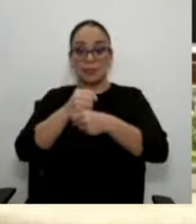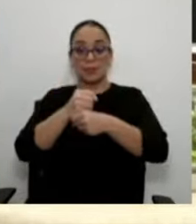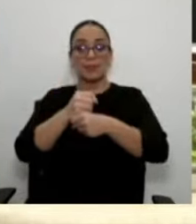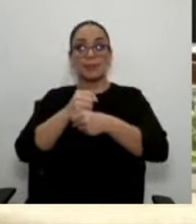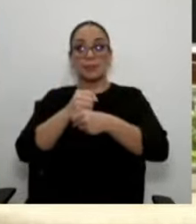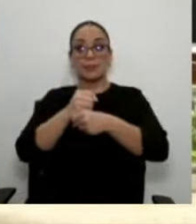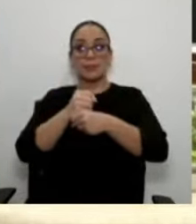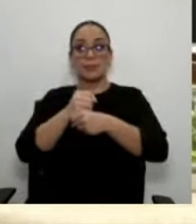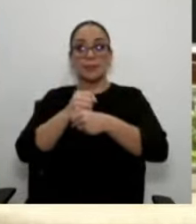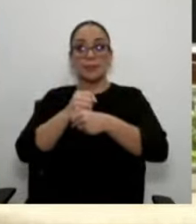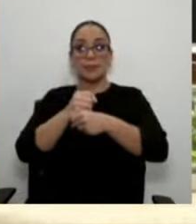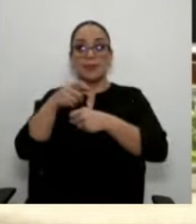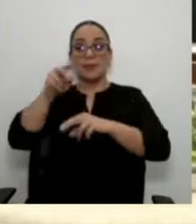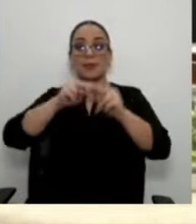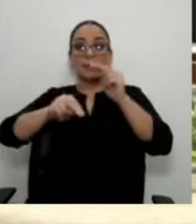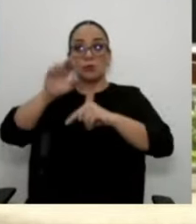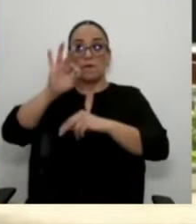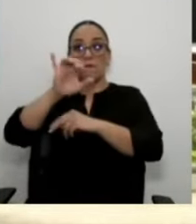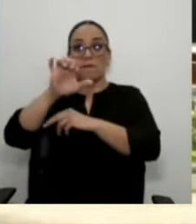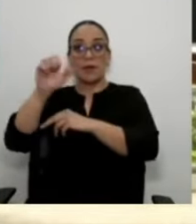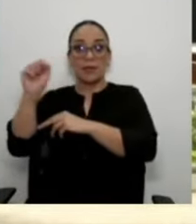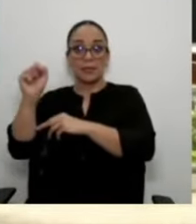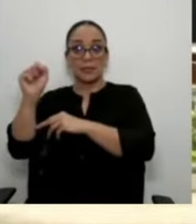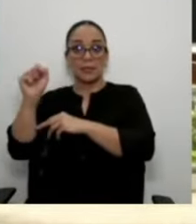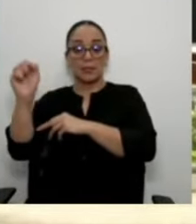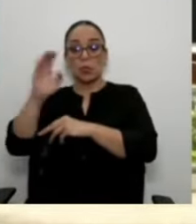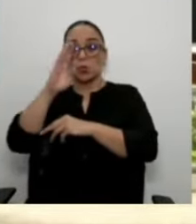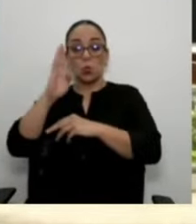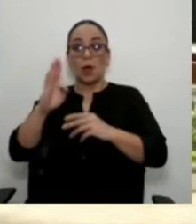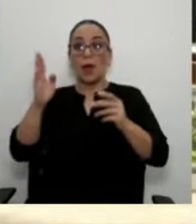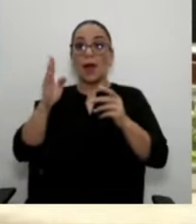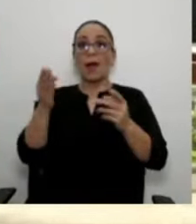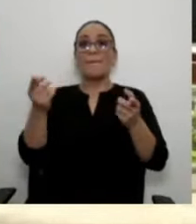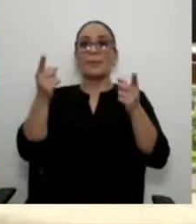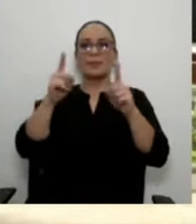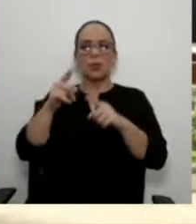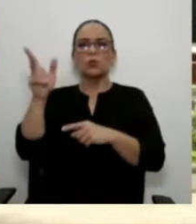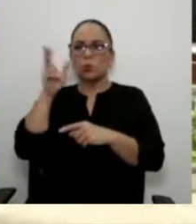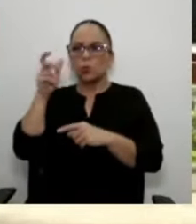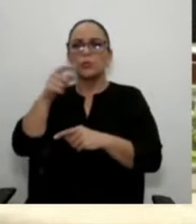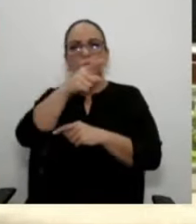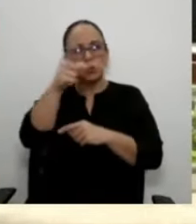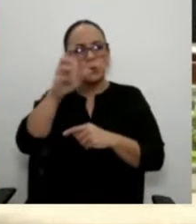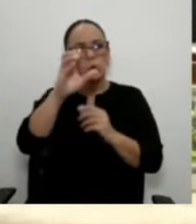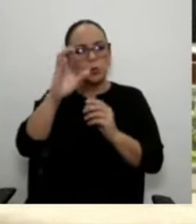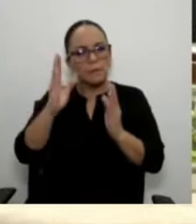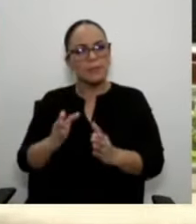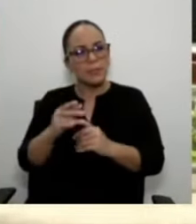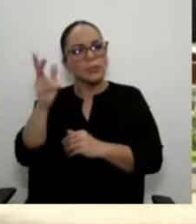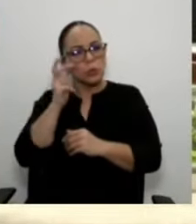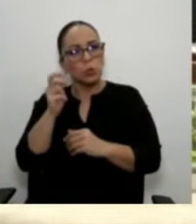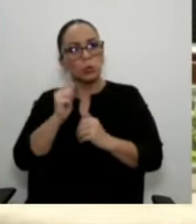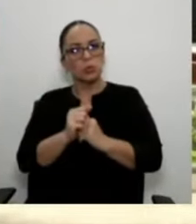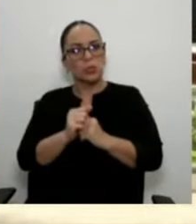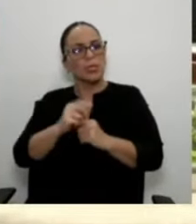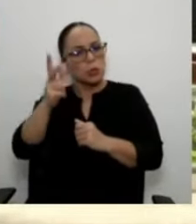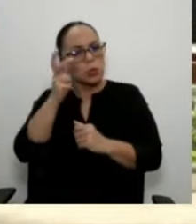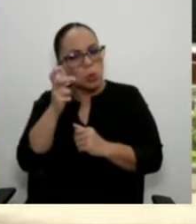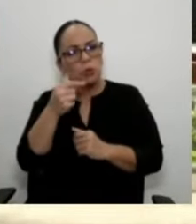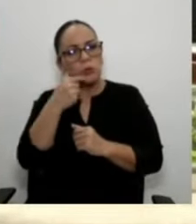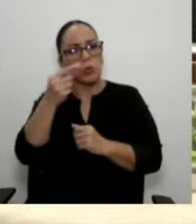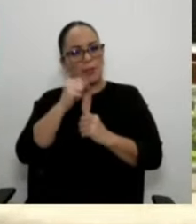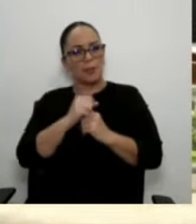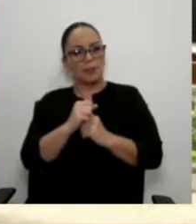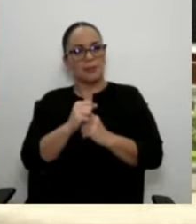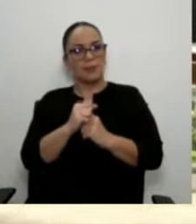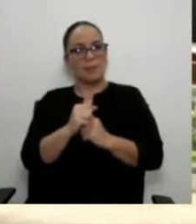de la presente negociación del FES se ha presentado, oiga usted, compatriota, oiga usted,